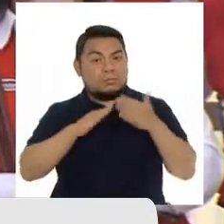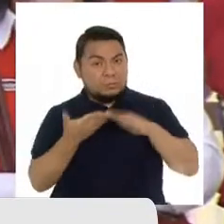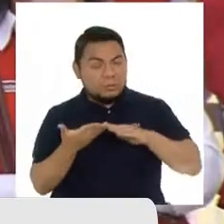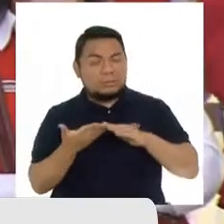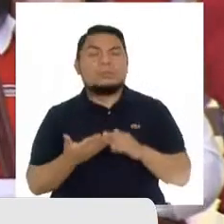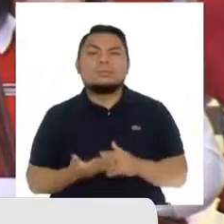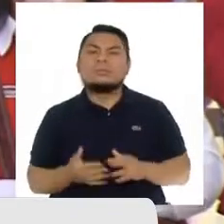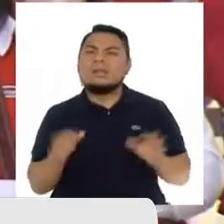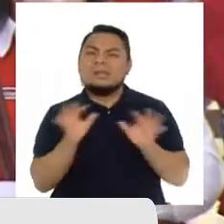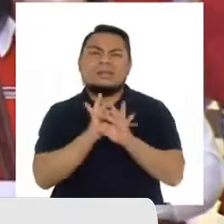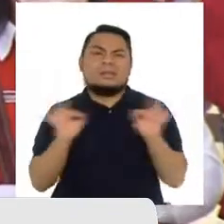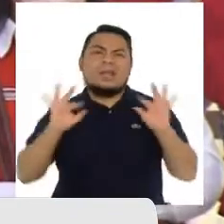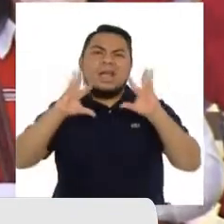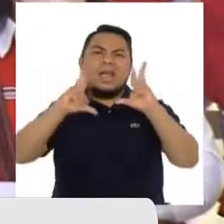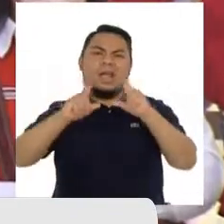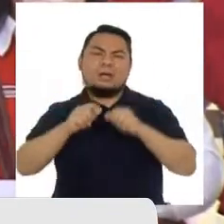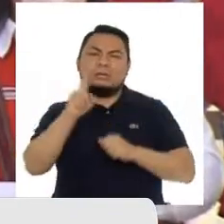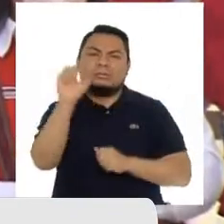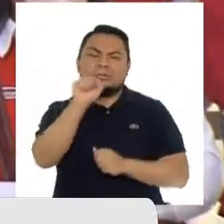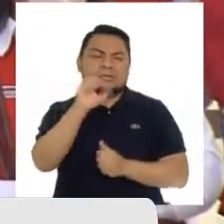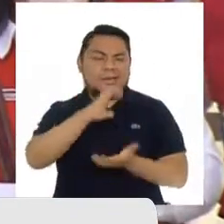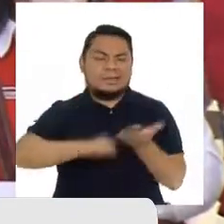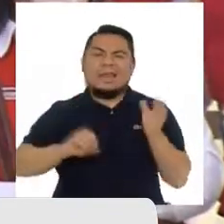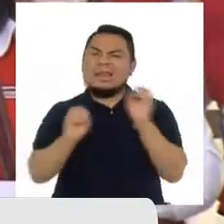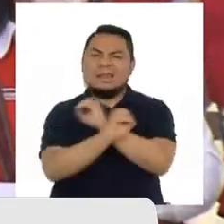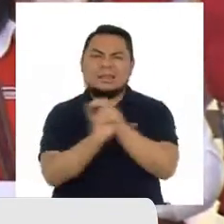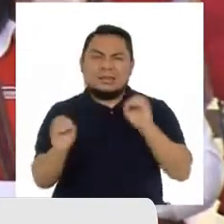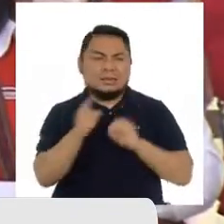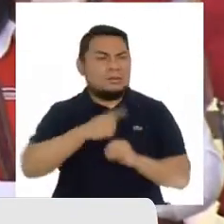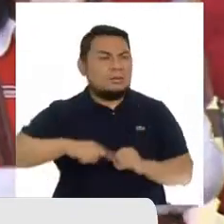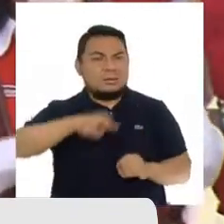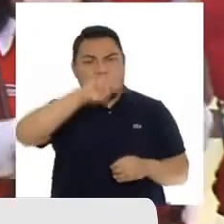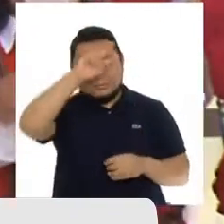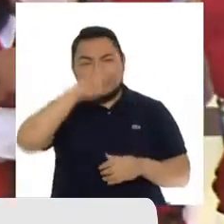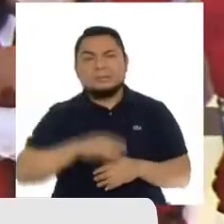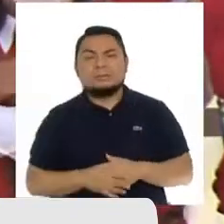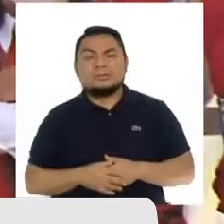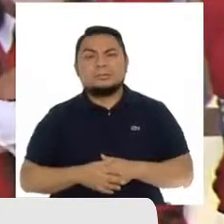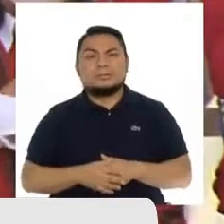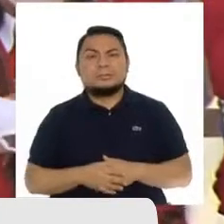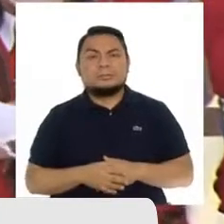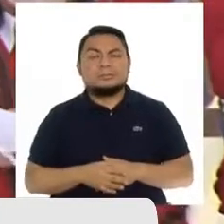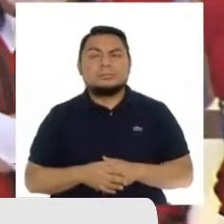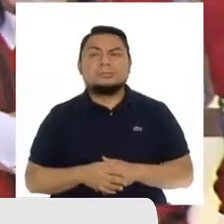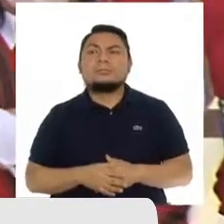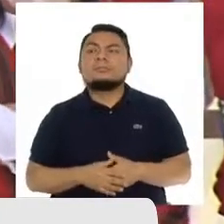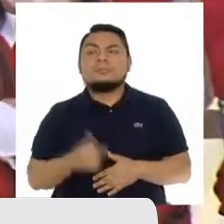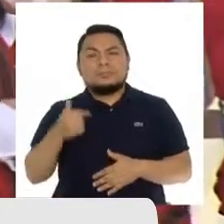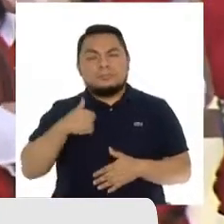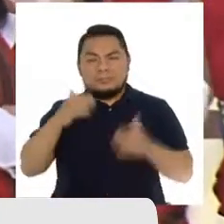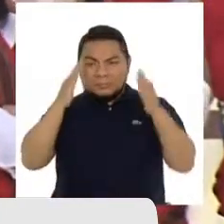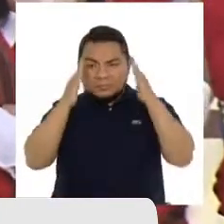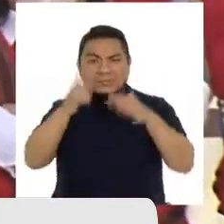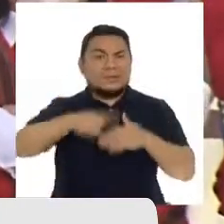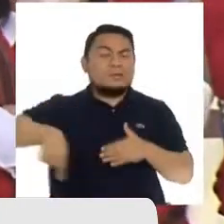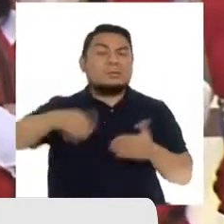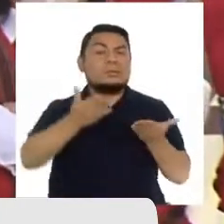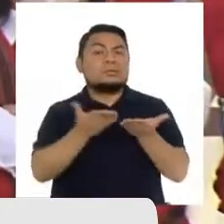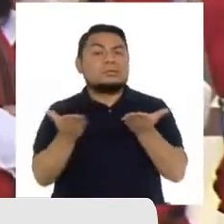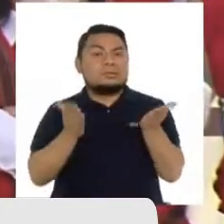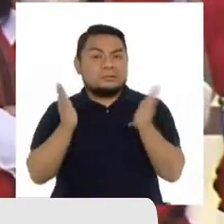nadie se roba un sol a nuestro país me dirijo a todos los servidores